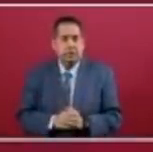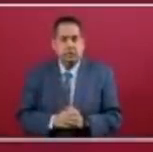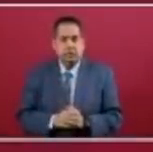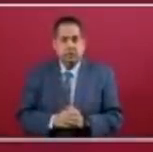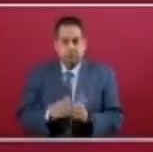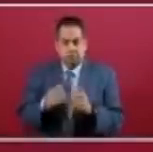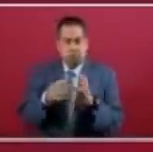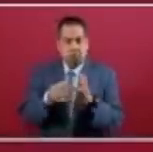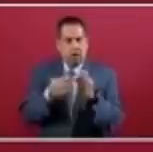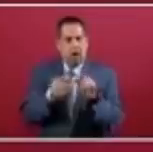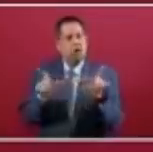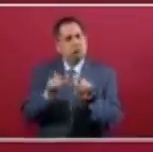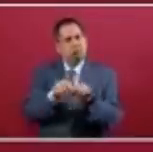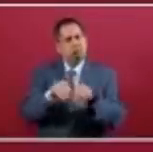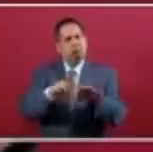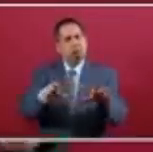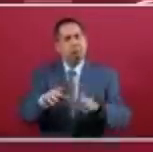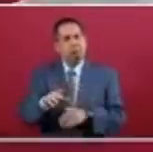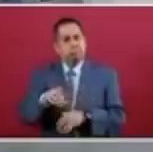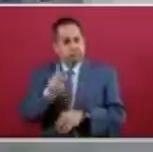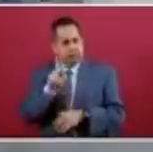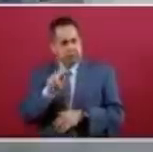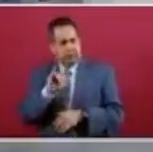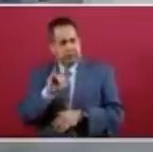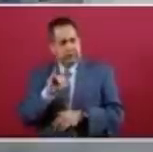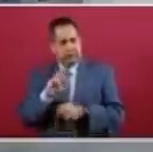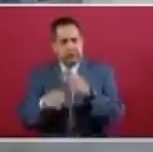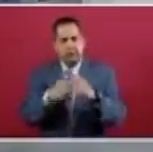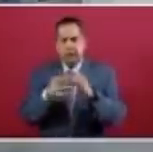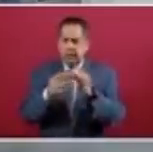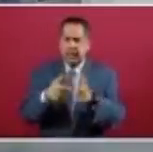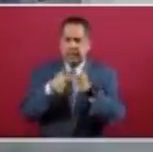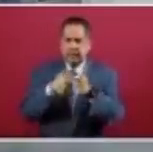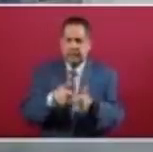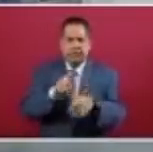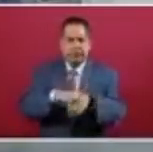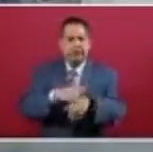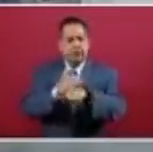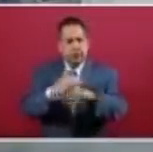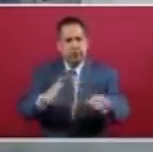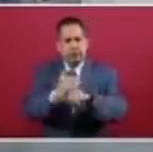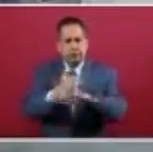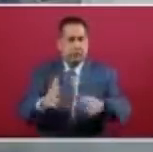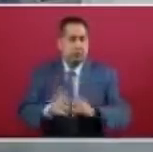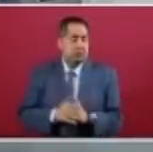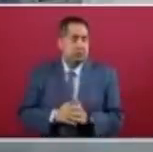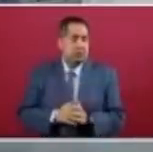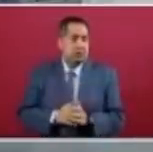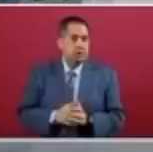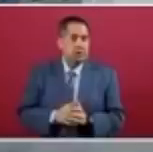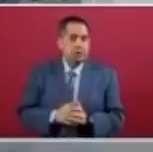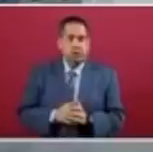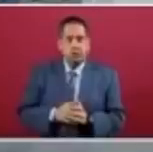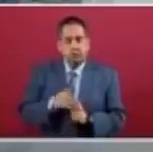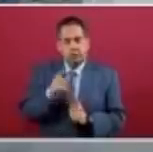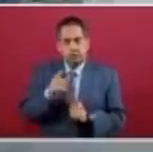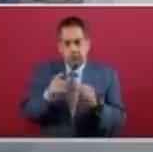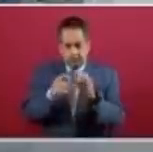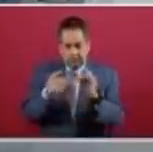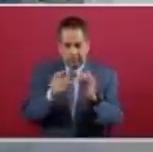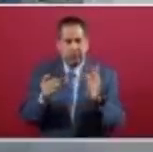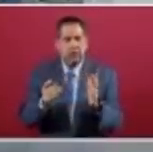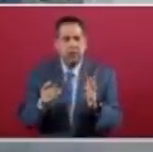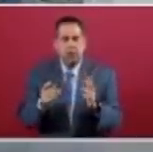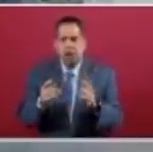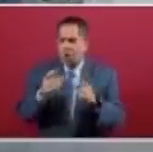este resumen, pero sí vamos a seguir dando información porque seguramente se va a abrir